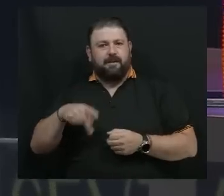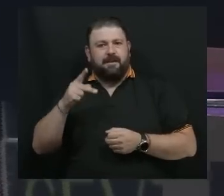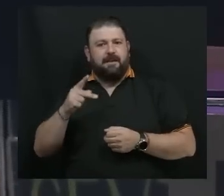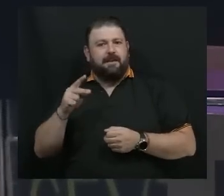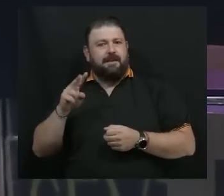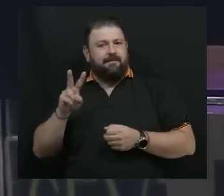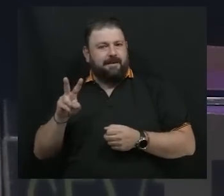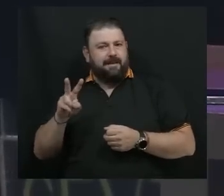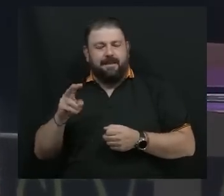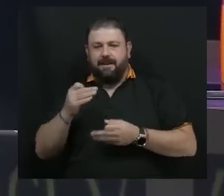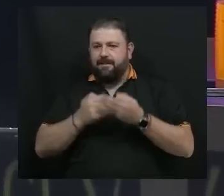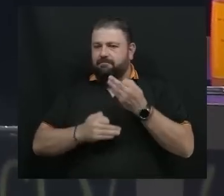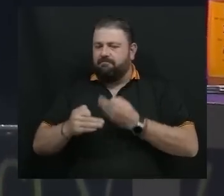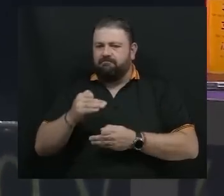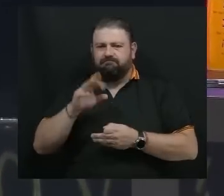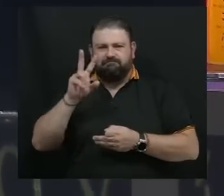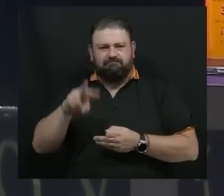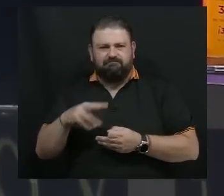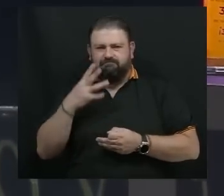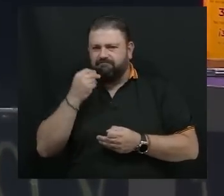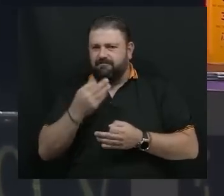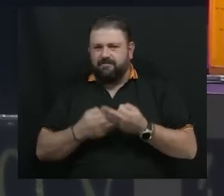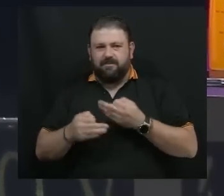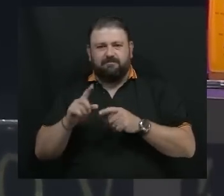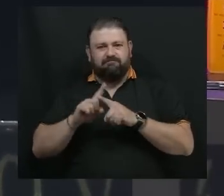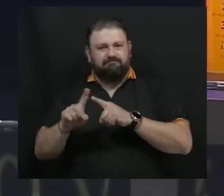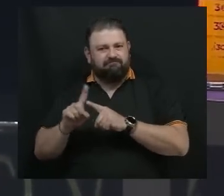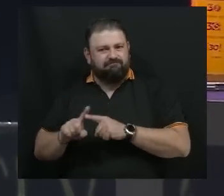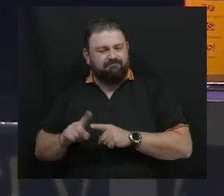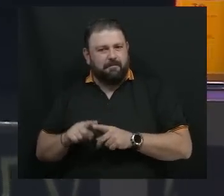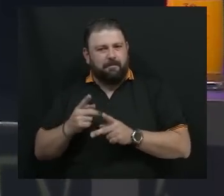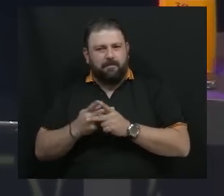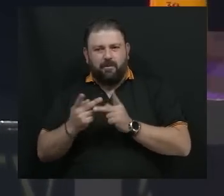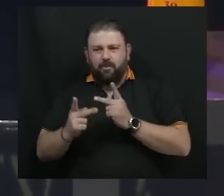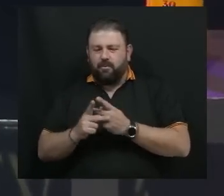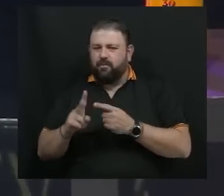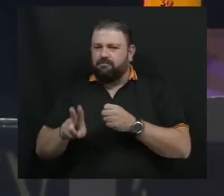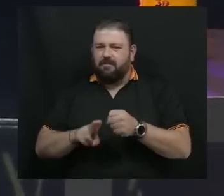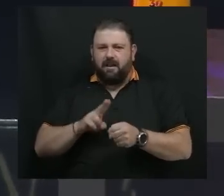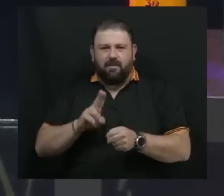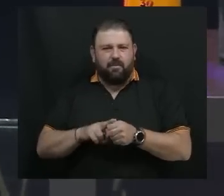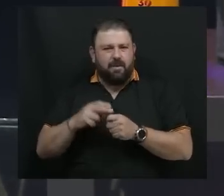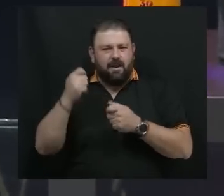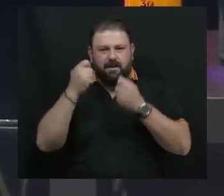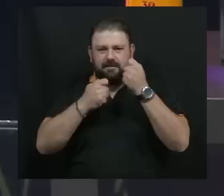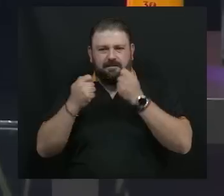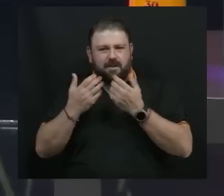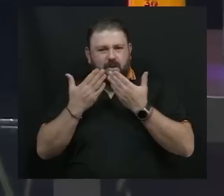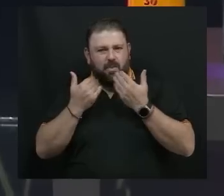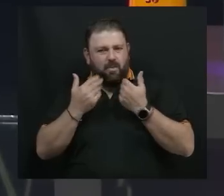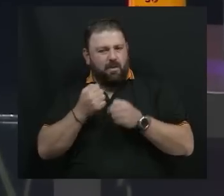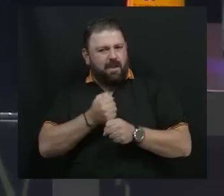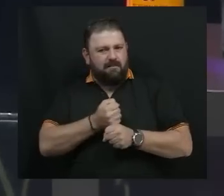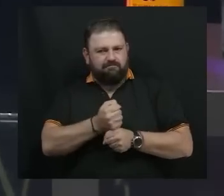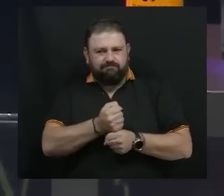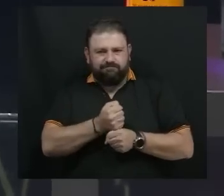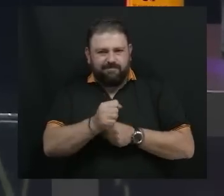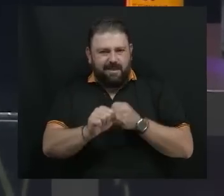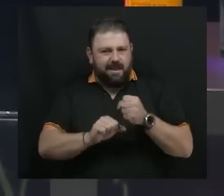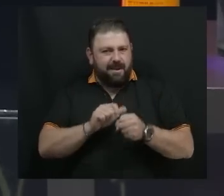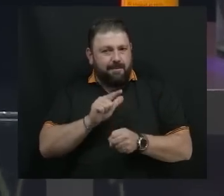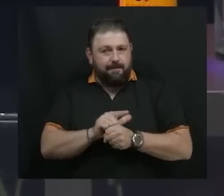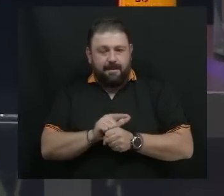línea espectacular, hecha a base de componentes botánicos, naturales, hipoalergénica, no testada en animales, amigos,